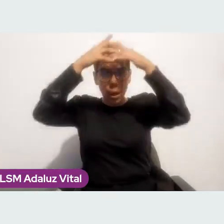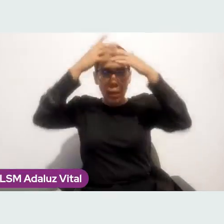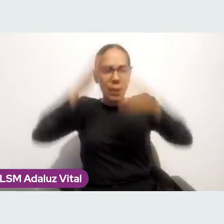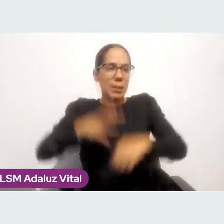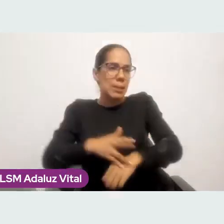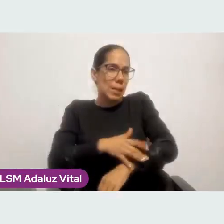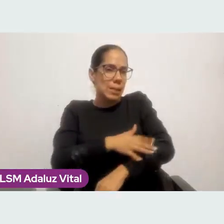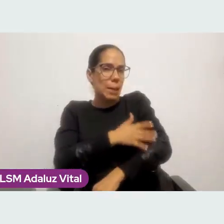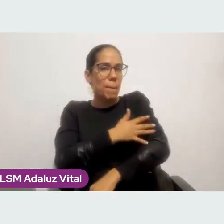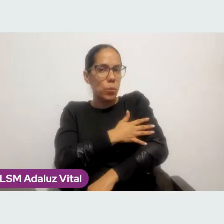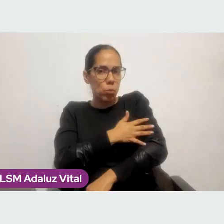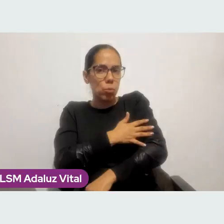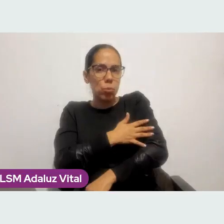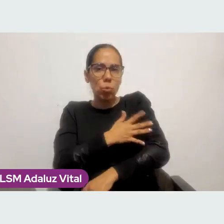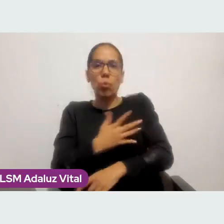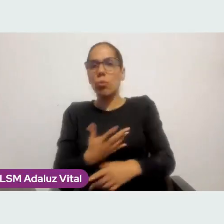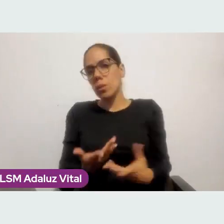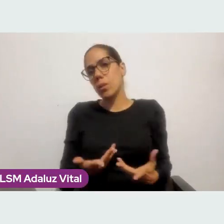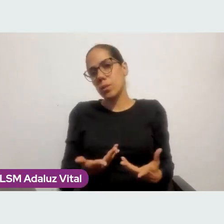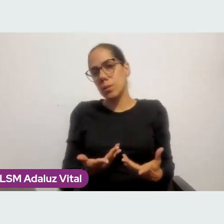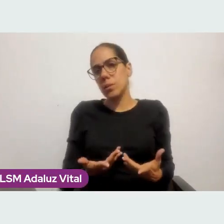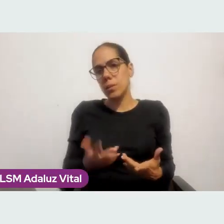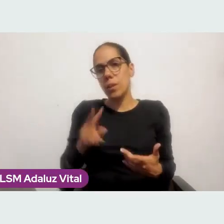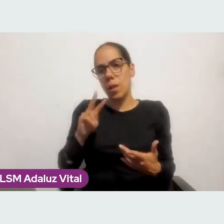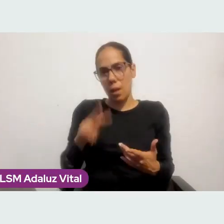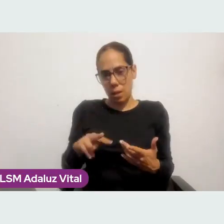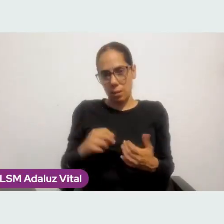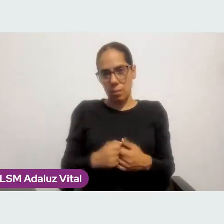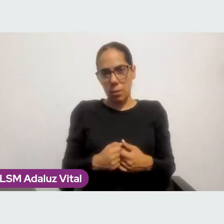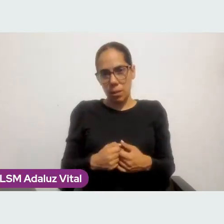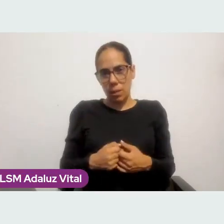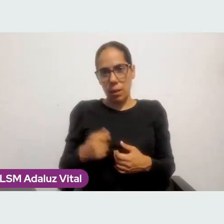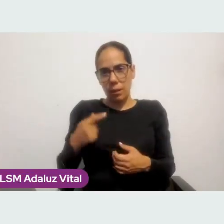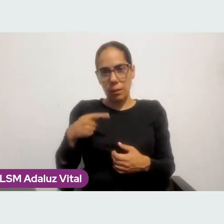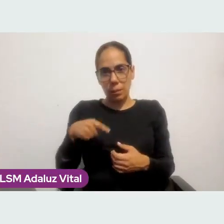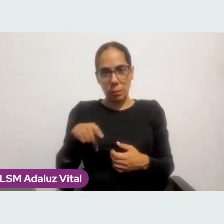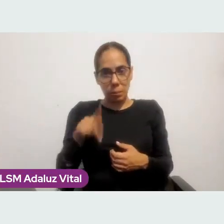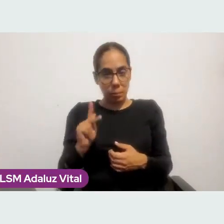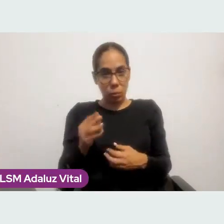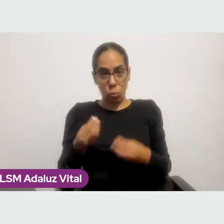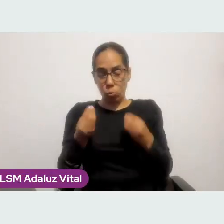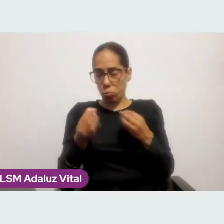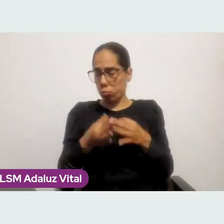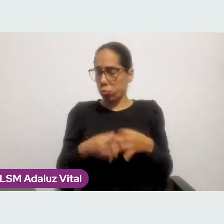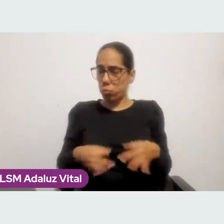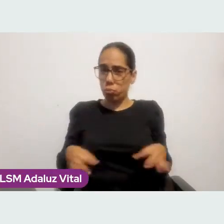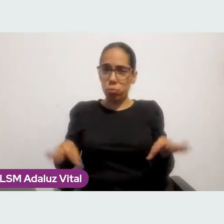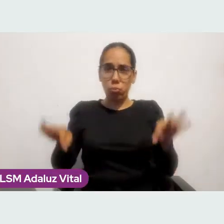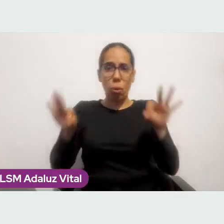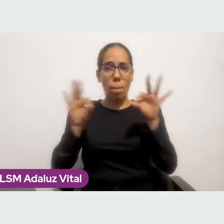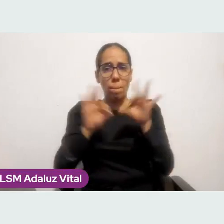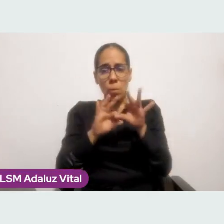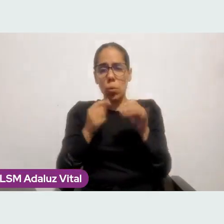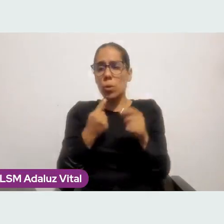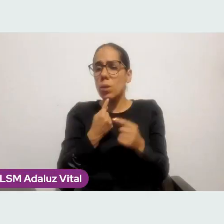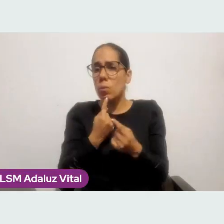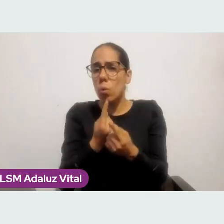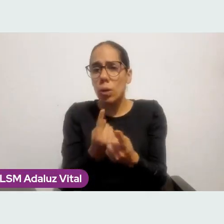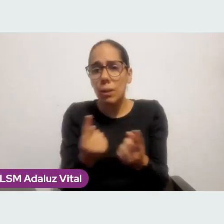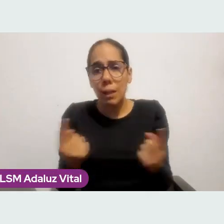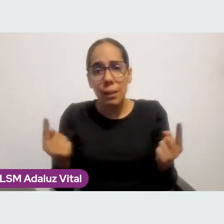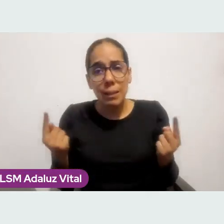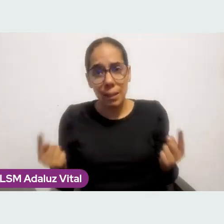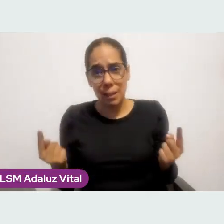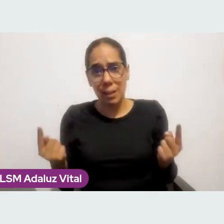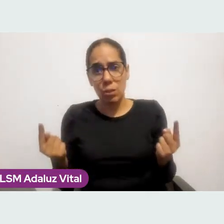Dicho de esta forma, entonces, qué importante es desde la infancia empezar a cuidar esta salud